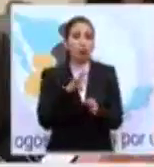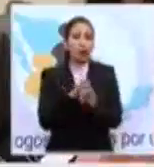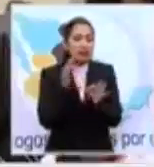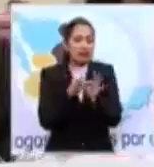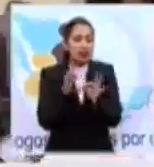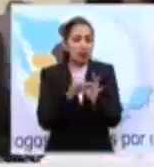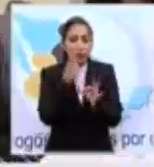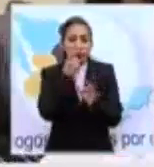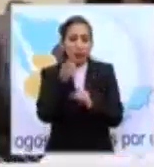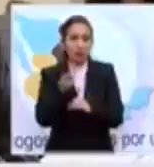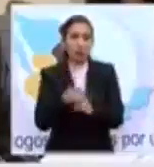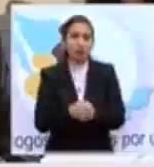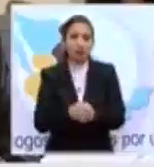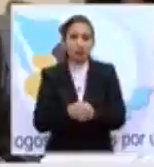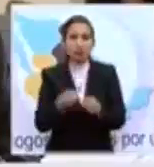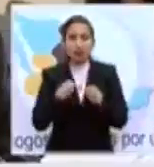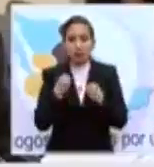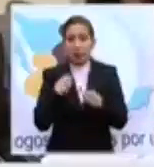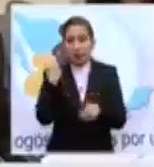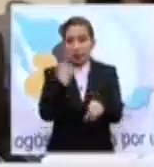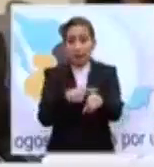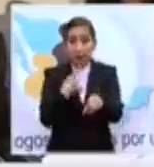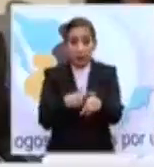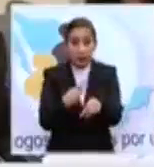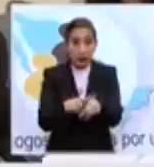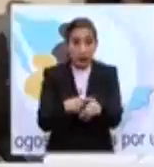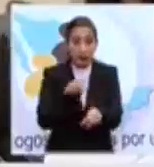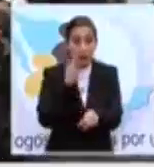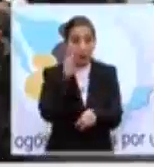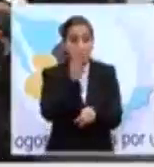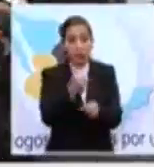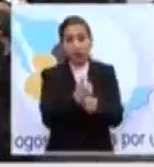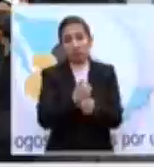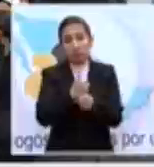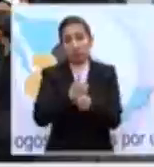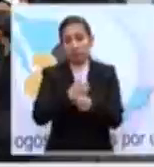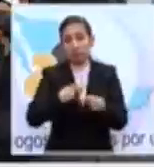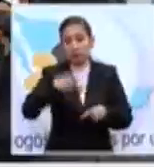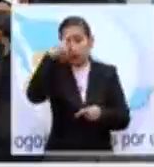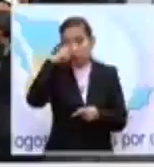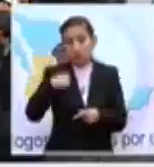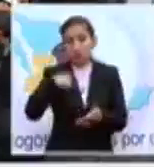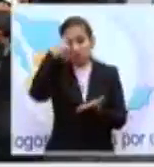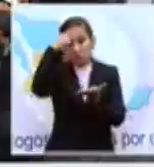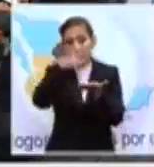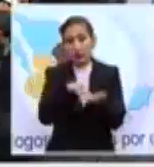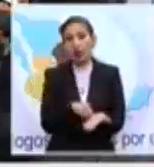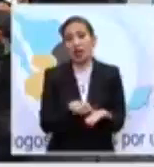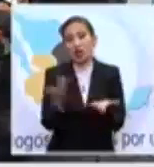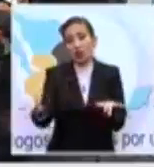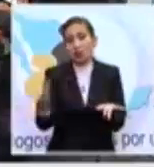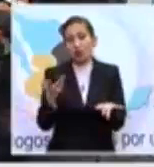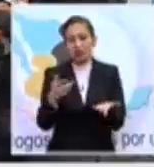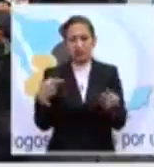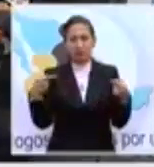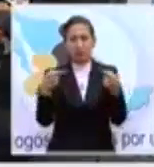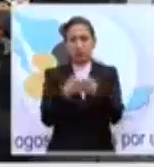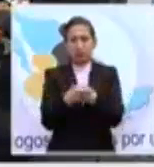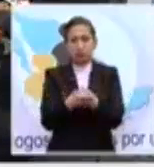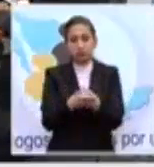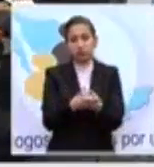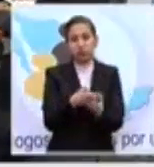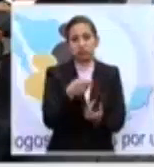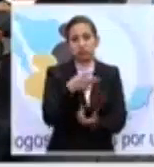como estamos viviendo, pues, las enfermedades que nos aquejan a los mexicanos. Esto me parece, por supuesto, un desatino por